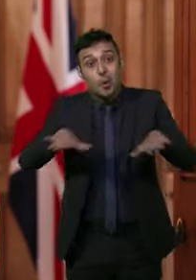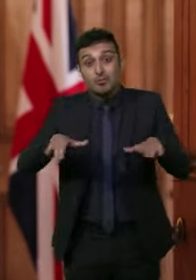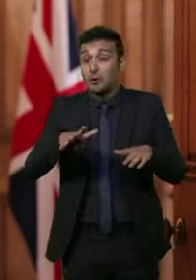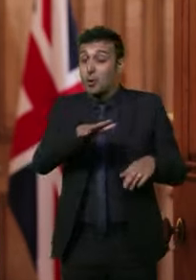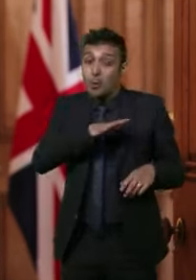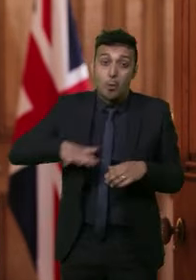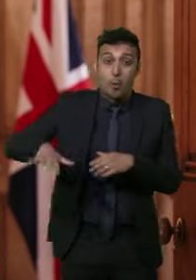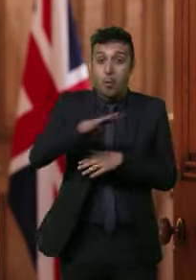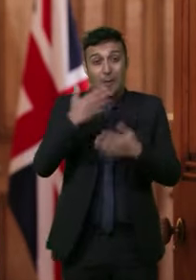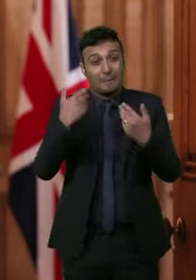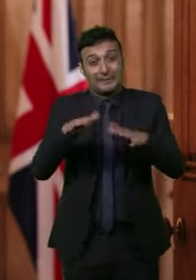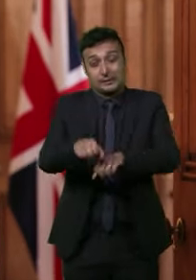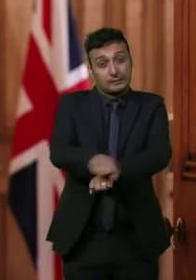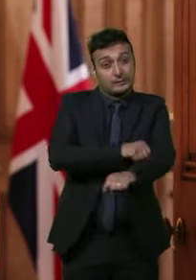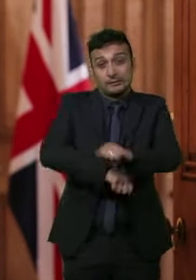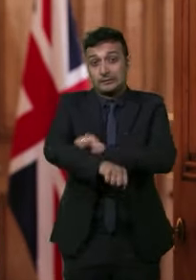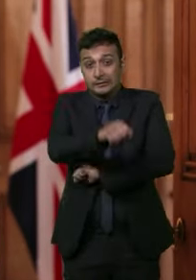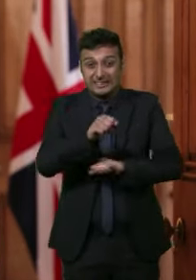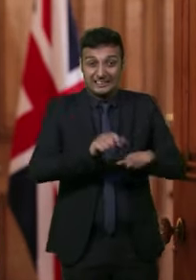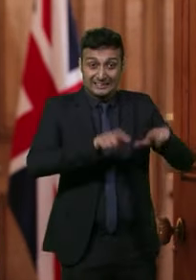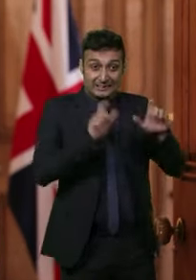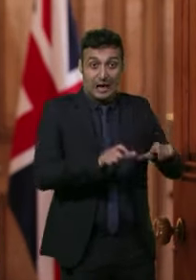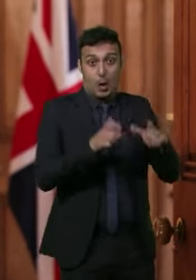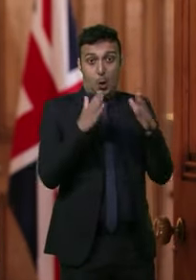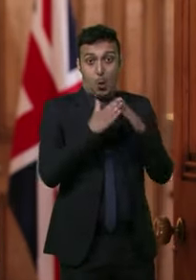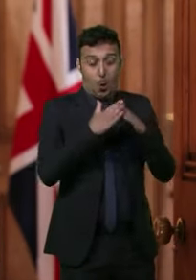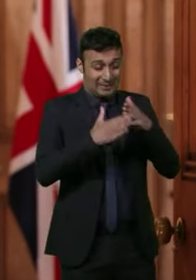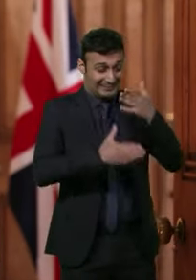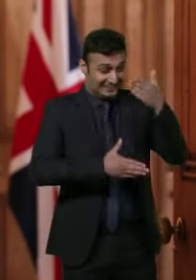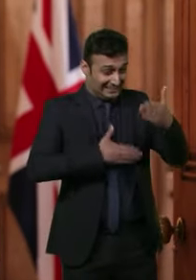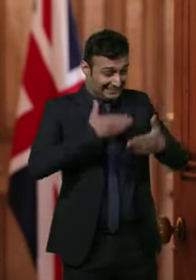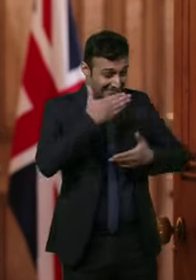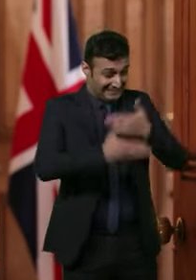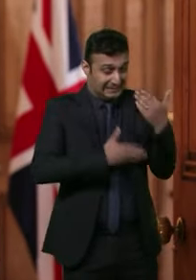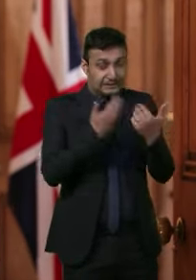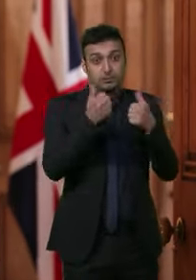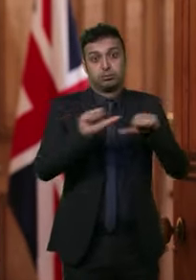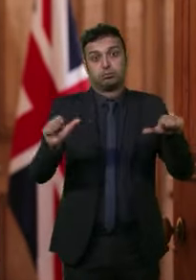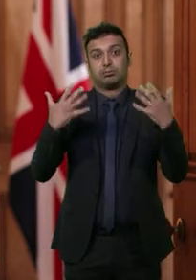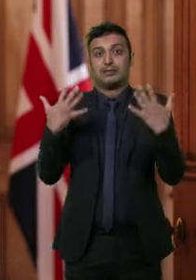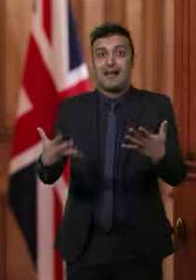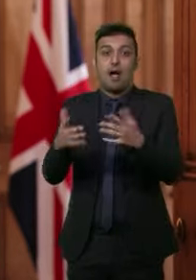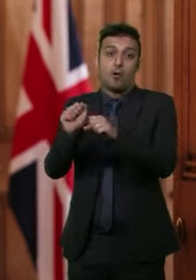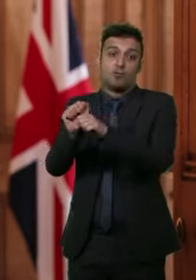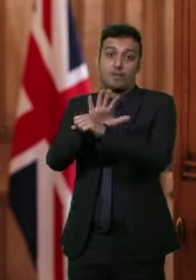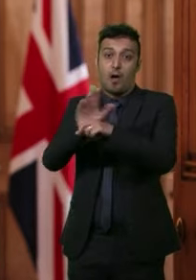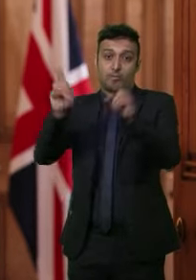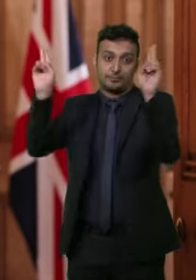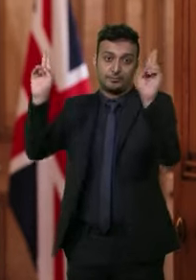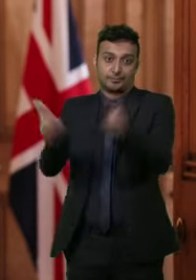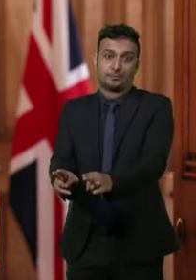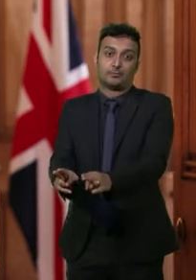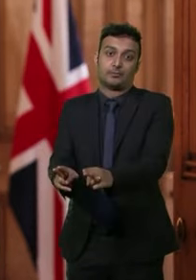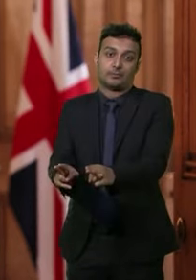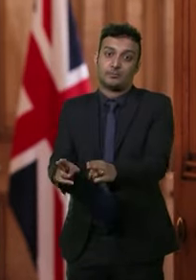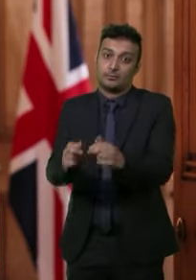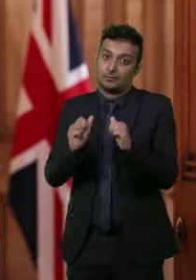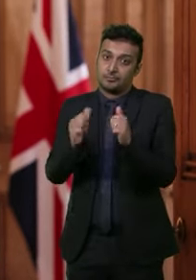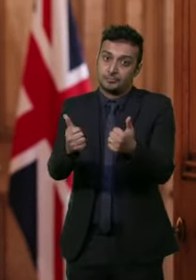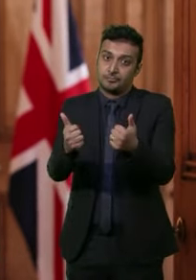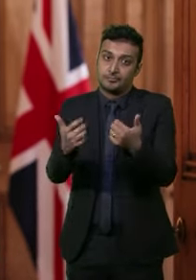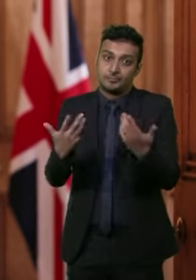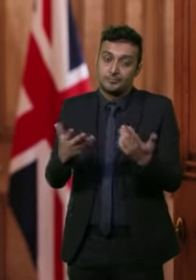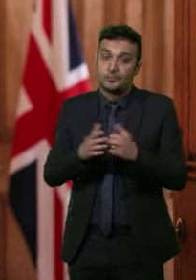mantener a los niños en casa es que hemos podido reducir significativamente la propagación del virus así que hoy